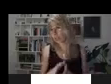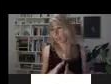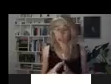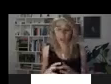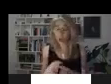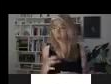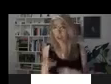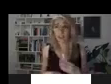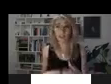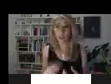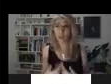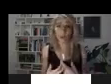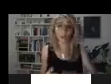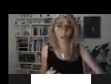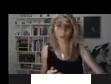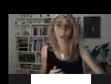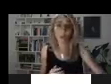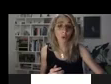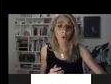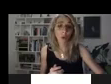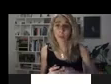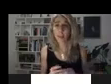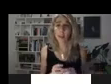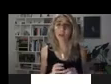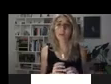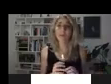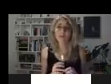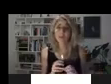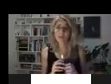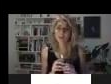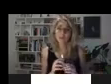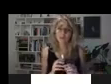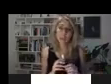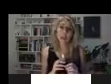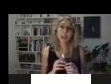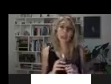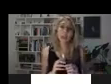nuevas tendencias o representaciones entre los propios grupos artísticos.